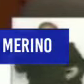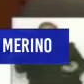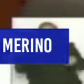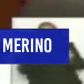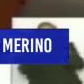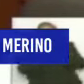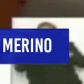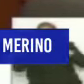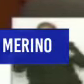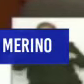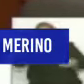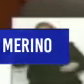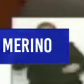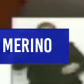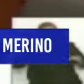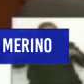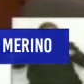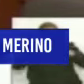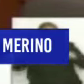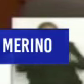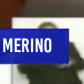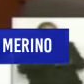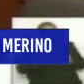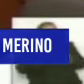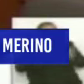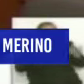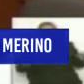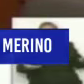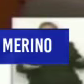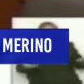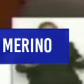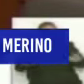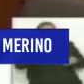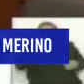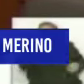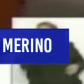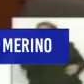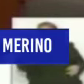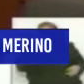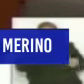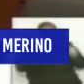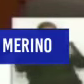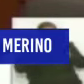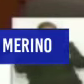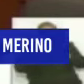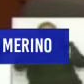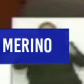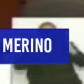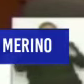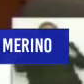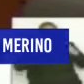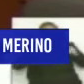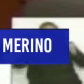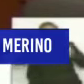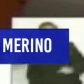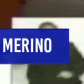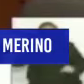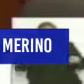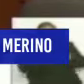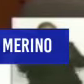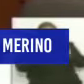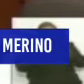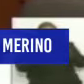pegado a la izquierda peruana. Y no debe ser posible. Aquí todos tenemos los mismos derechos.